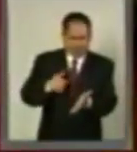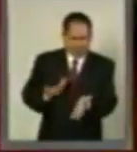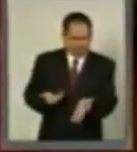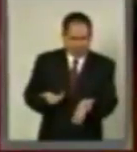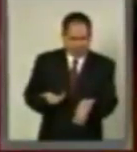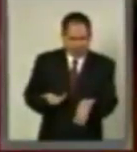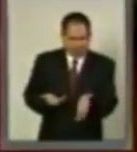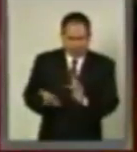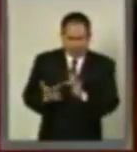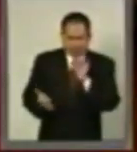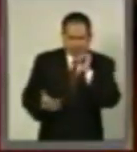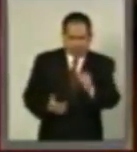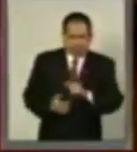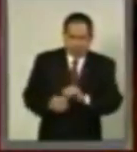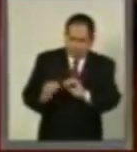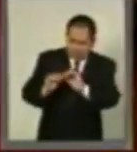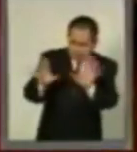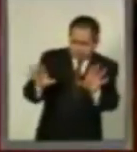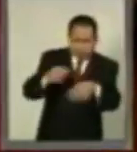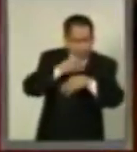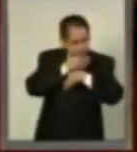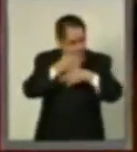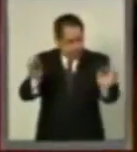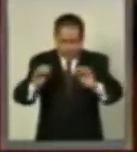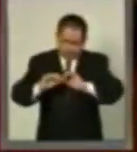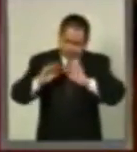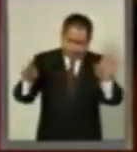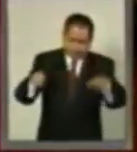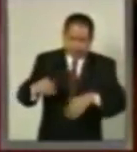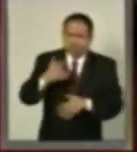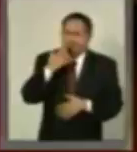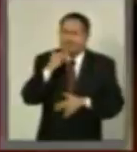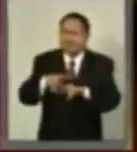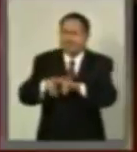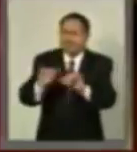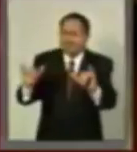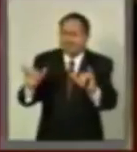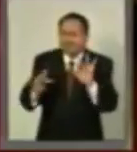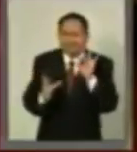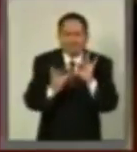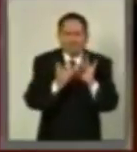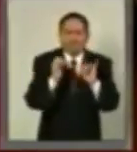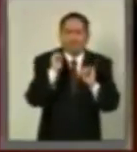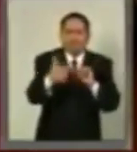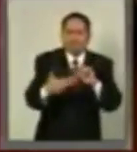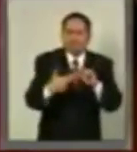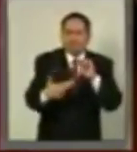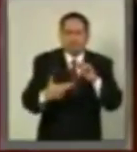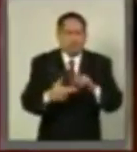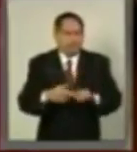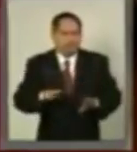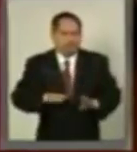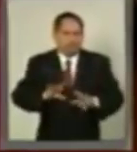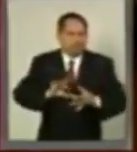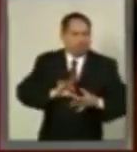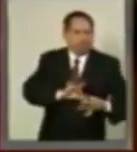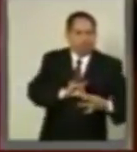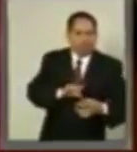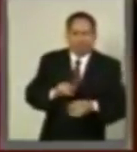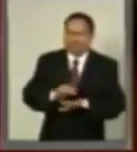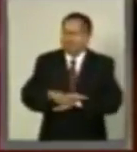Y lo dejo claro y público que no tengo nada que ver, ningún conflicto de intereses con ninguna de